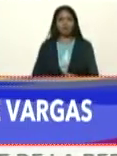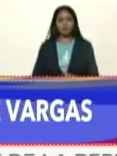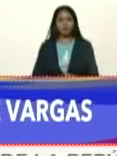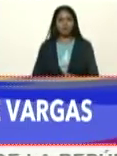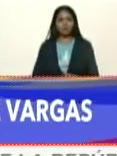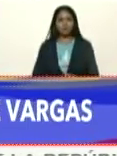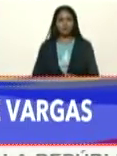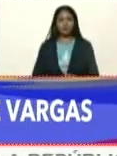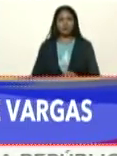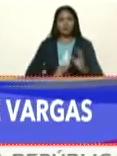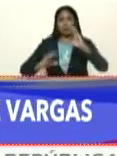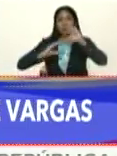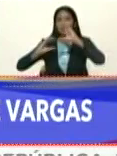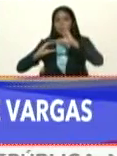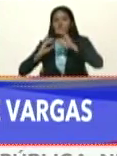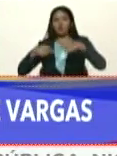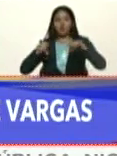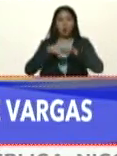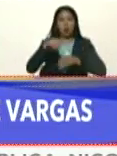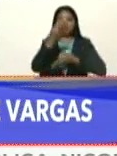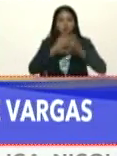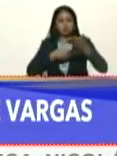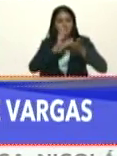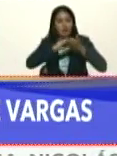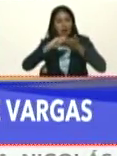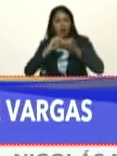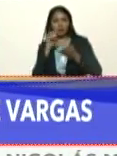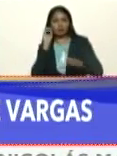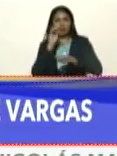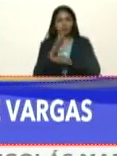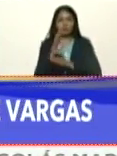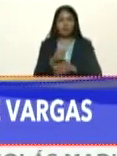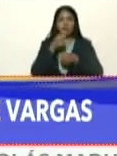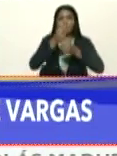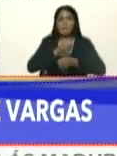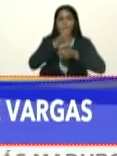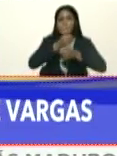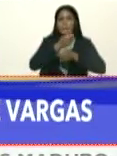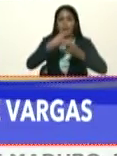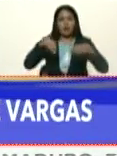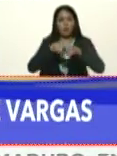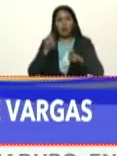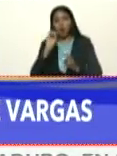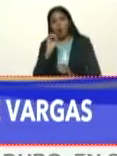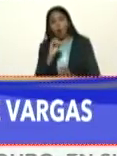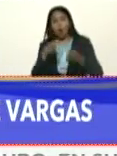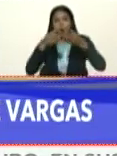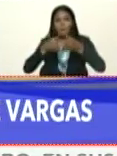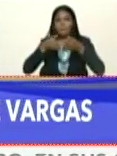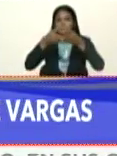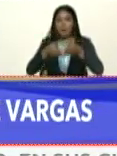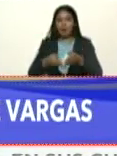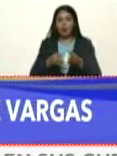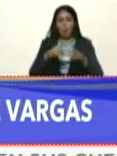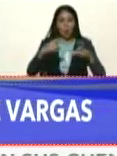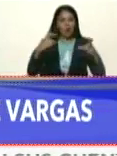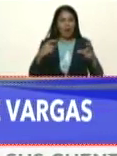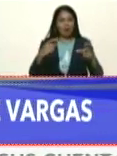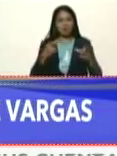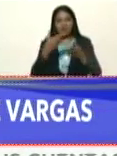Las comunicaciones se hacían por carta y llegaban a caballo o por barco. Una carta que